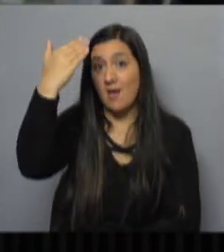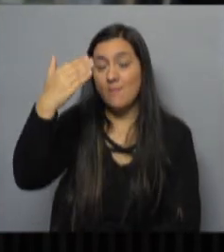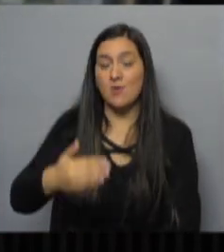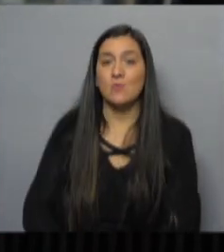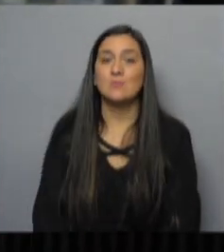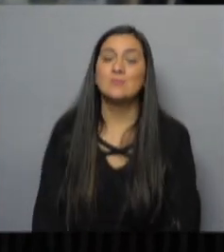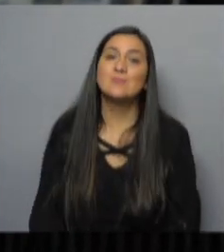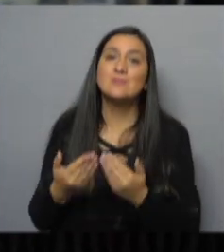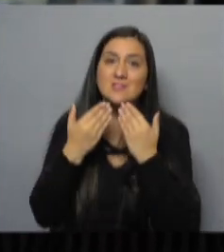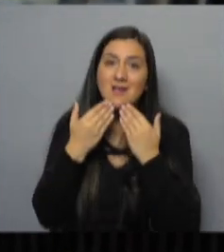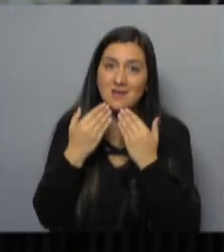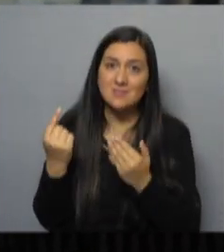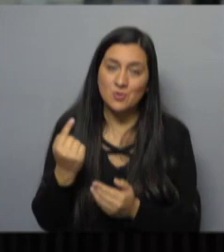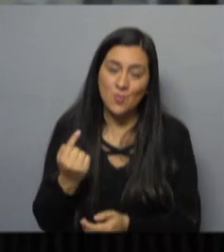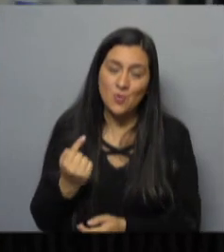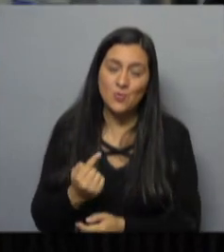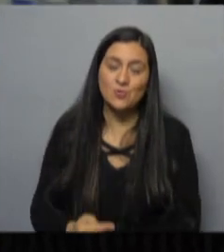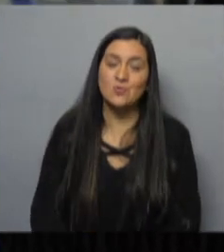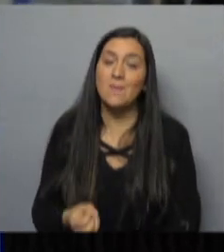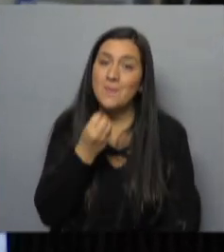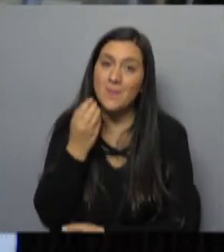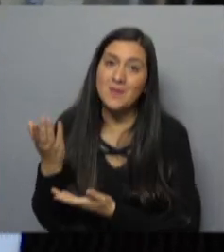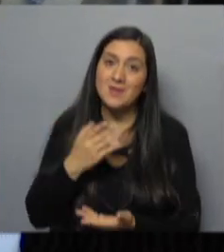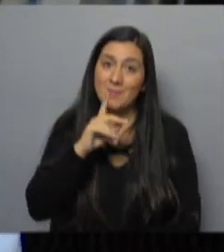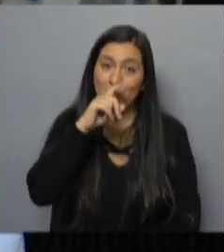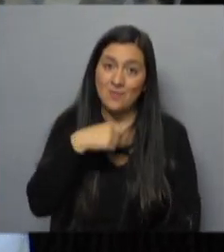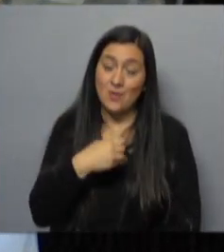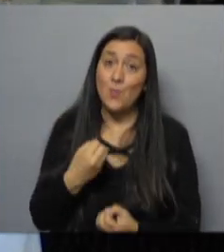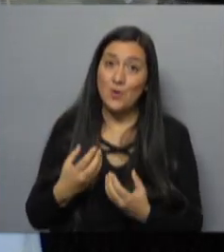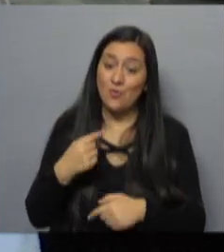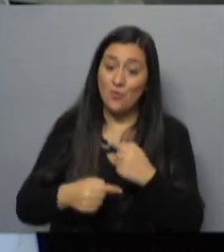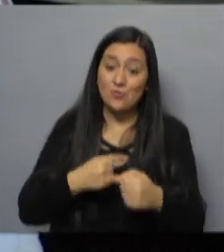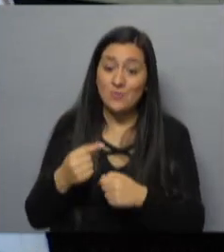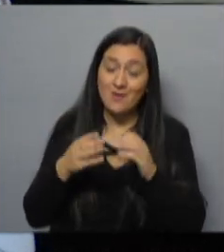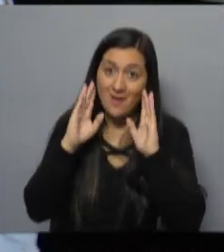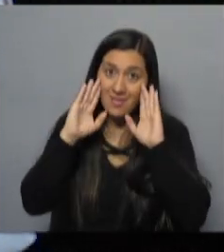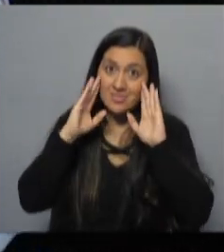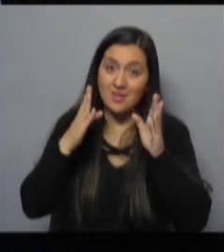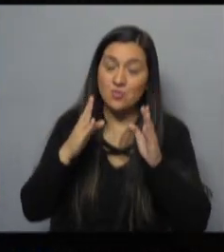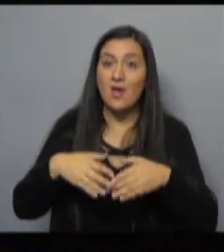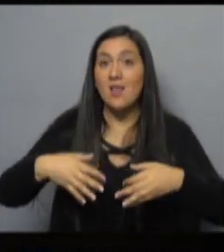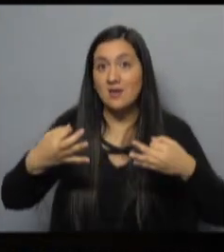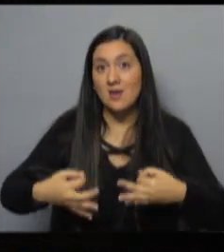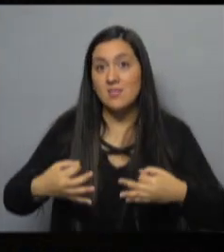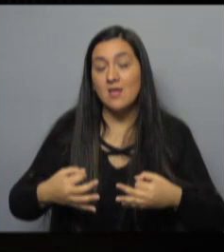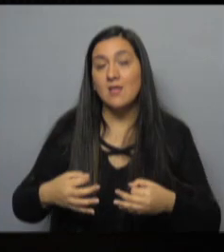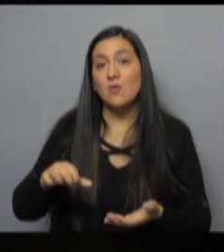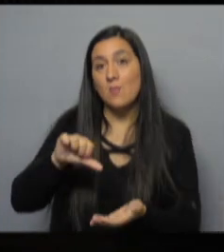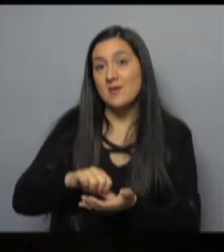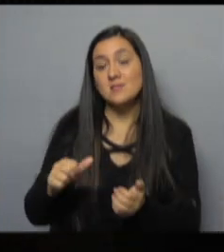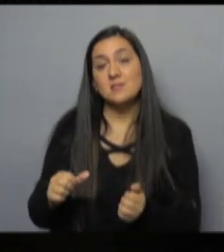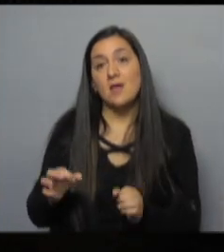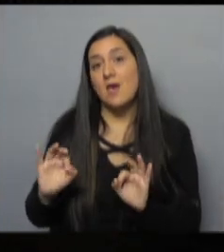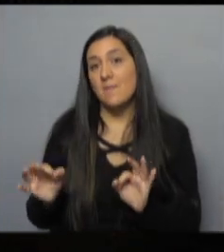Carolina Corcho, muchas gracias por estos minutos. Bienvenida a Montevideo, ojalá lo puedas disfrutar. Y bueno, seguiremos atentos, obviamente, la realidad de un país hermano como Colombia.